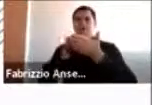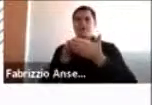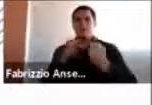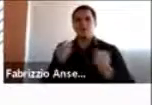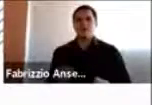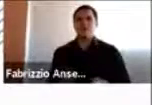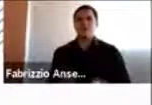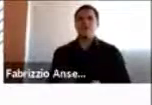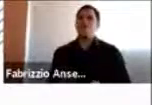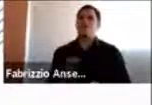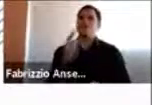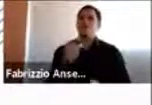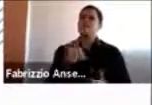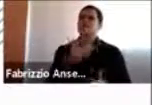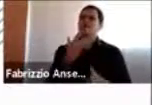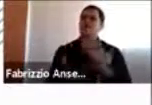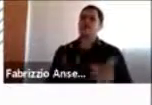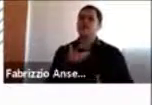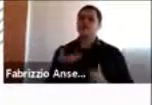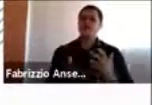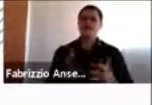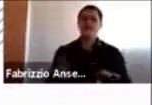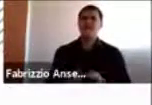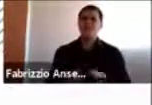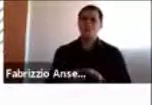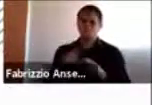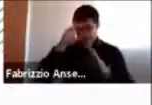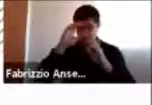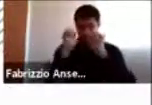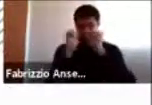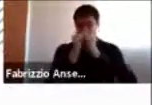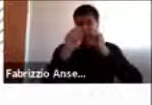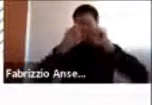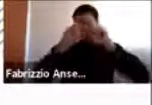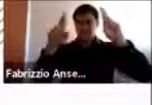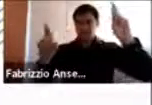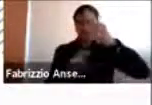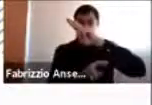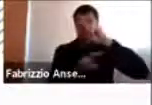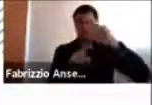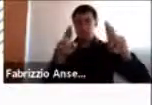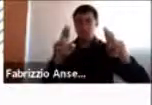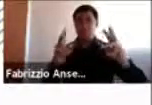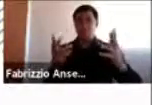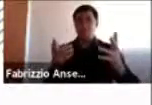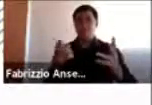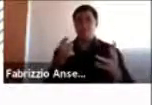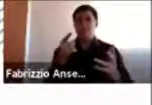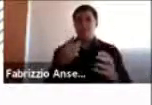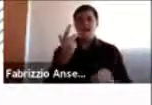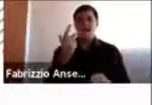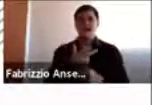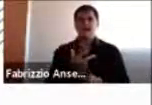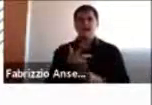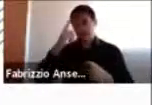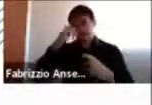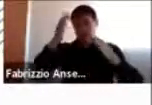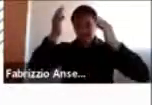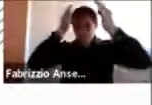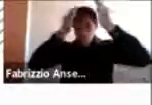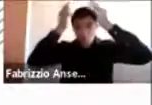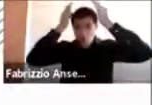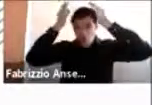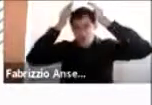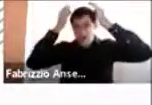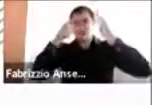reciclaje de nuestra corteza, ¿cierto? Las neuronas que están en esa corteza se